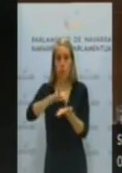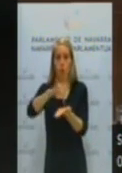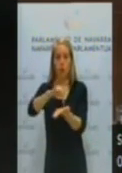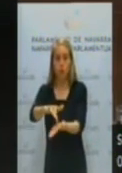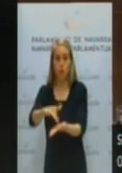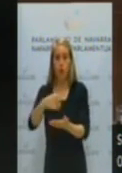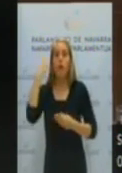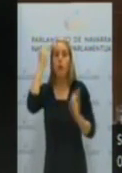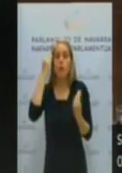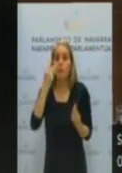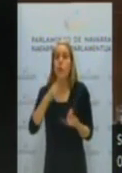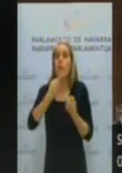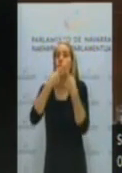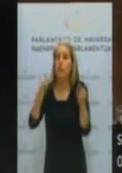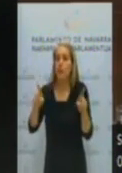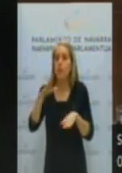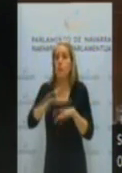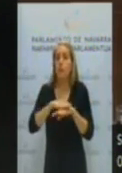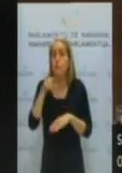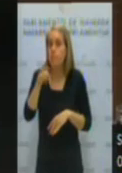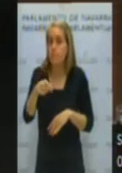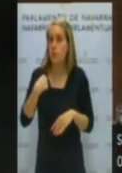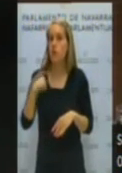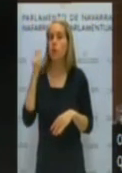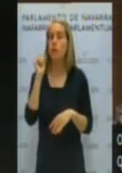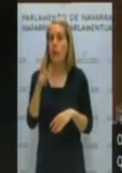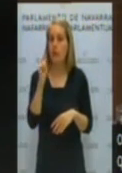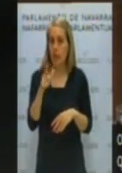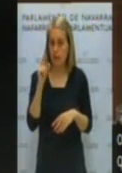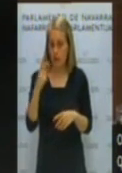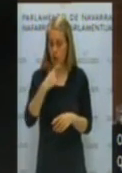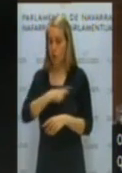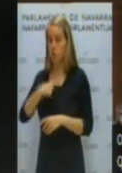para usted. Es decir, que a veces, como le decíamos en comisión,